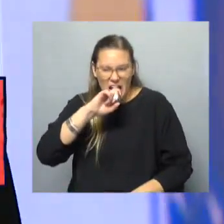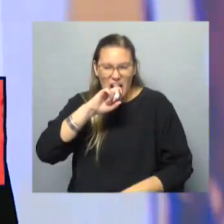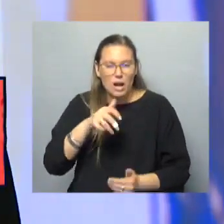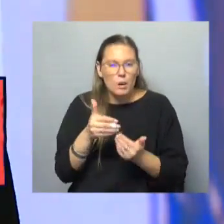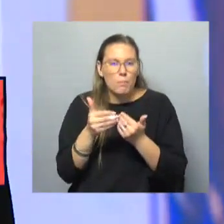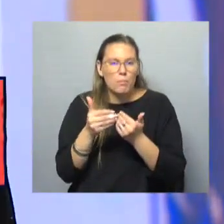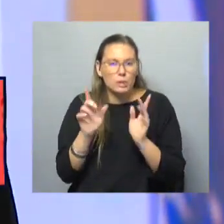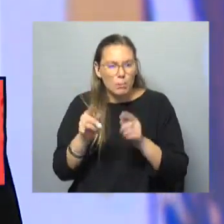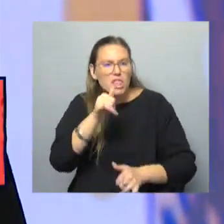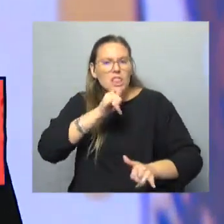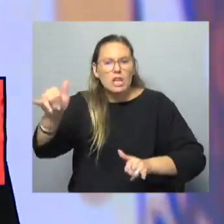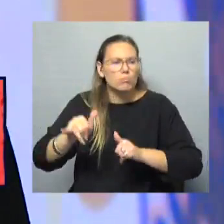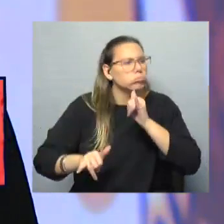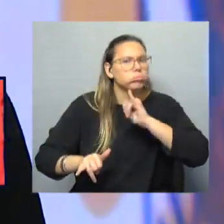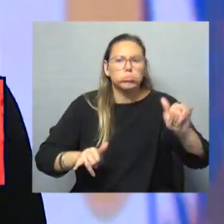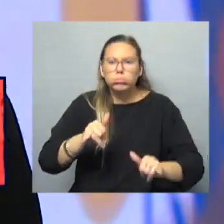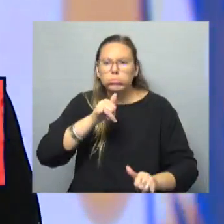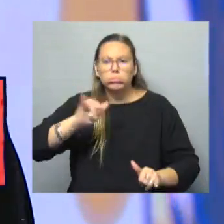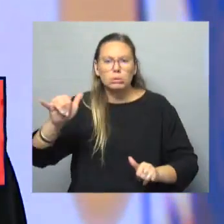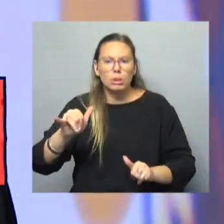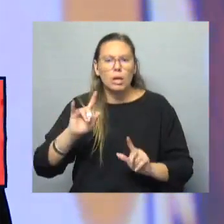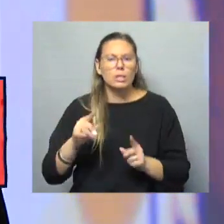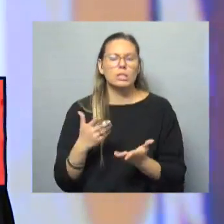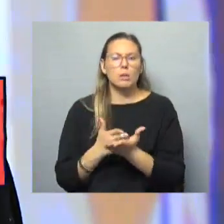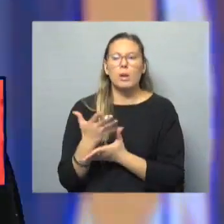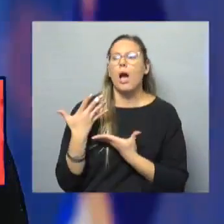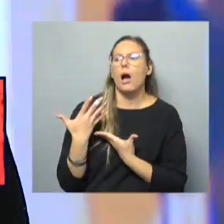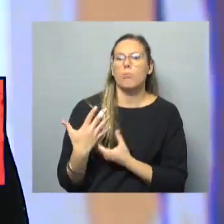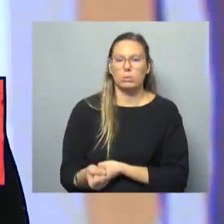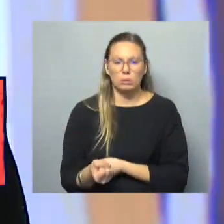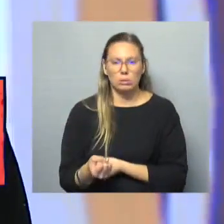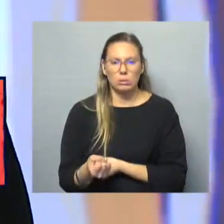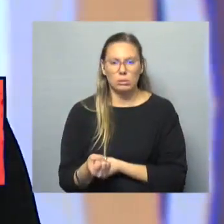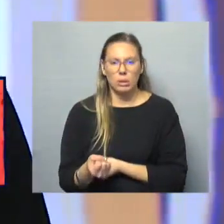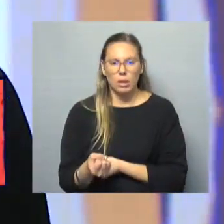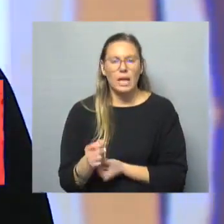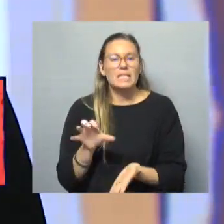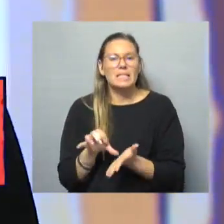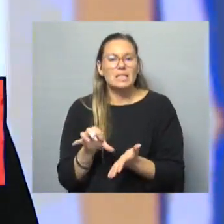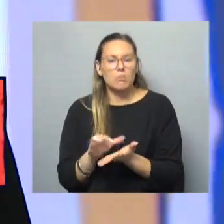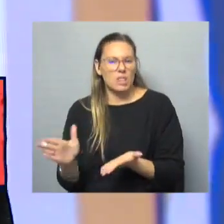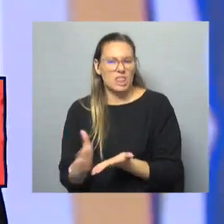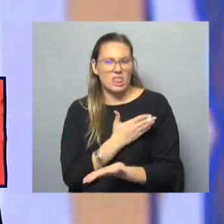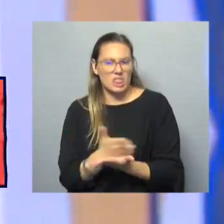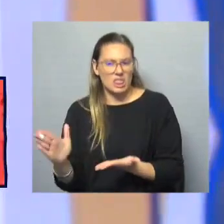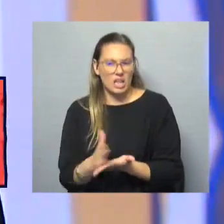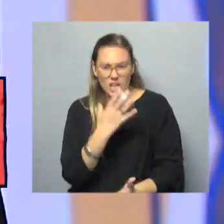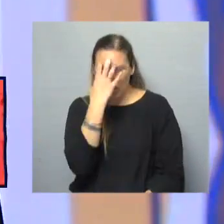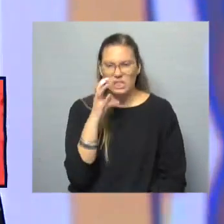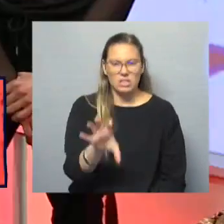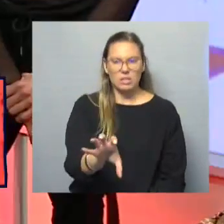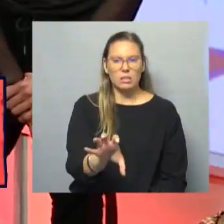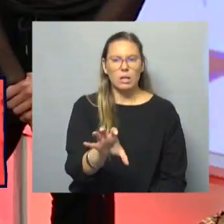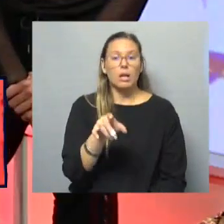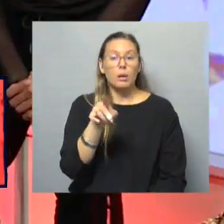empezó también a denunciar de que estaba también toda a favor de un sistema discriminatorio y racista.